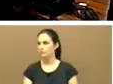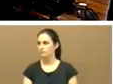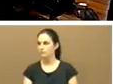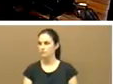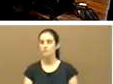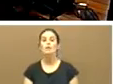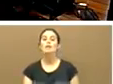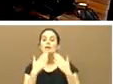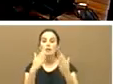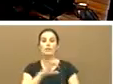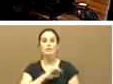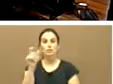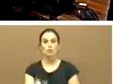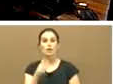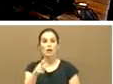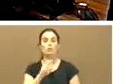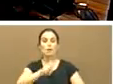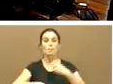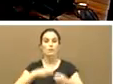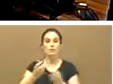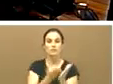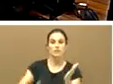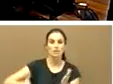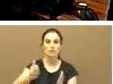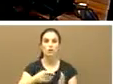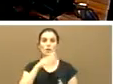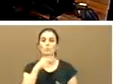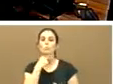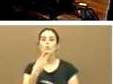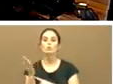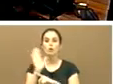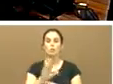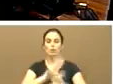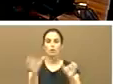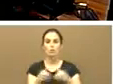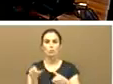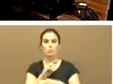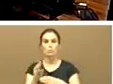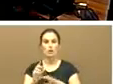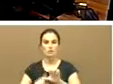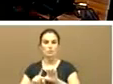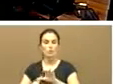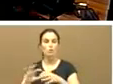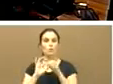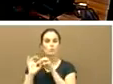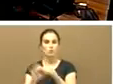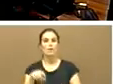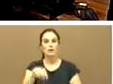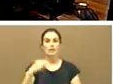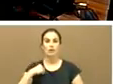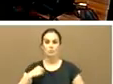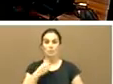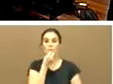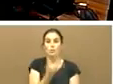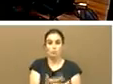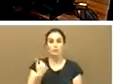Gracias, señoría. He presentado una enmienda transaccional por parte del portavoz del Grupo Parlamentario Popular Extremo de la Unida a esta propuesta, que